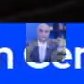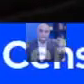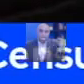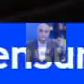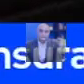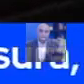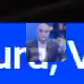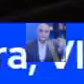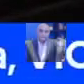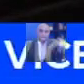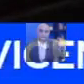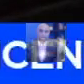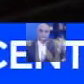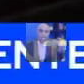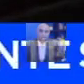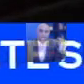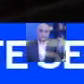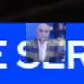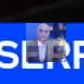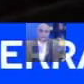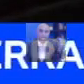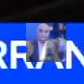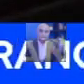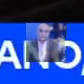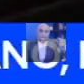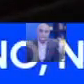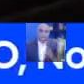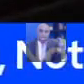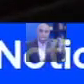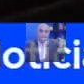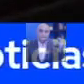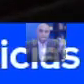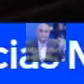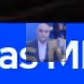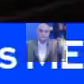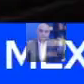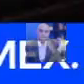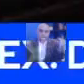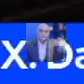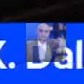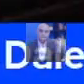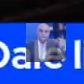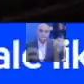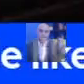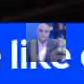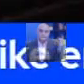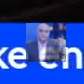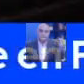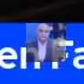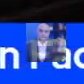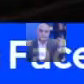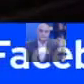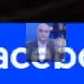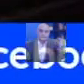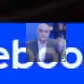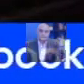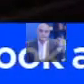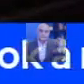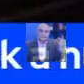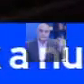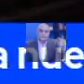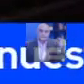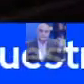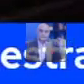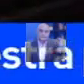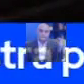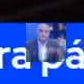conociendo a la naturaleza humana, querido Vicente, creo que habrá gente que realmente está enloquecida,